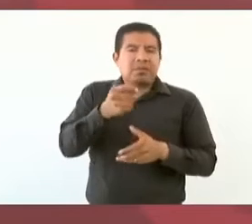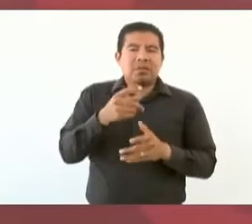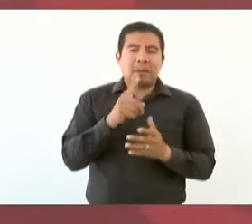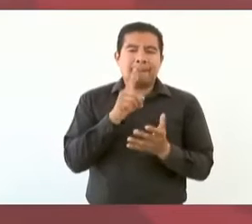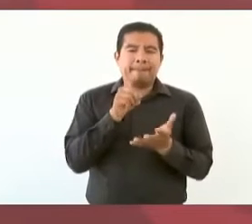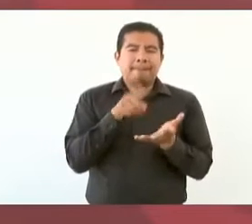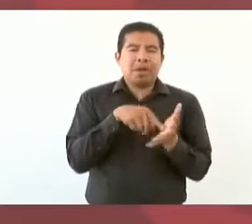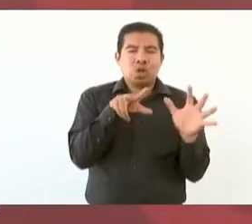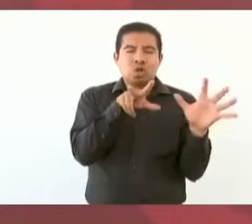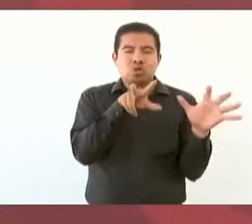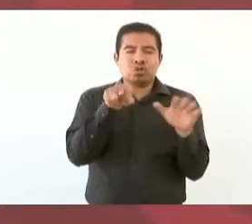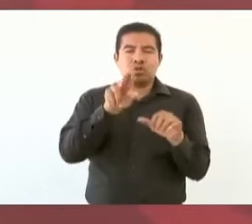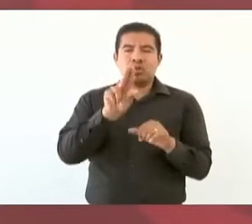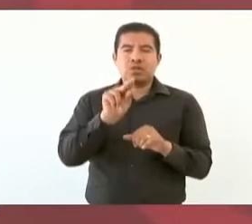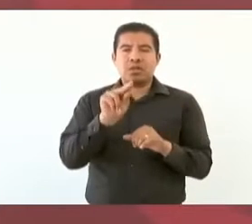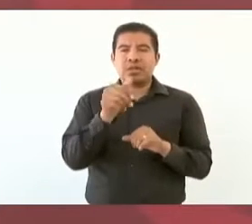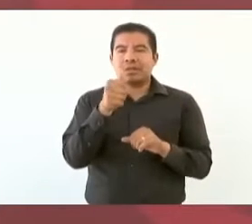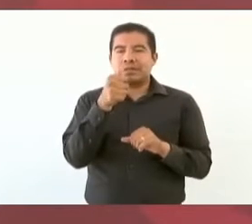1886